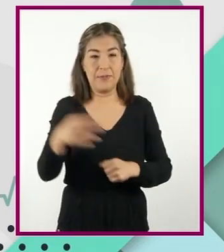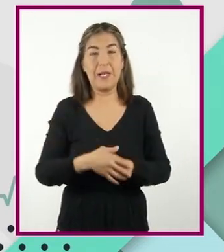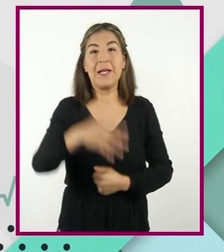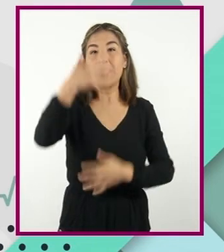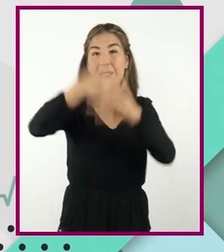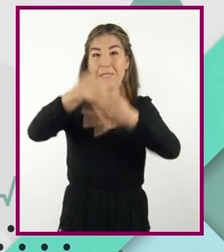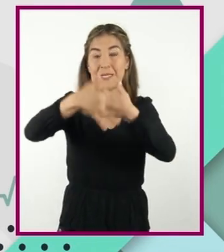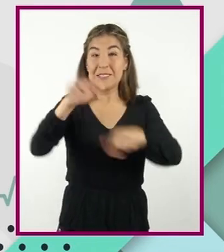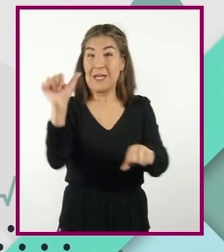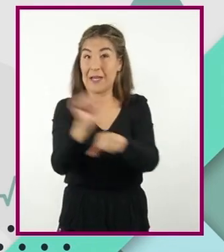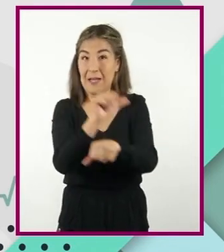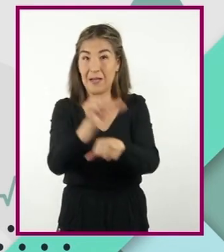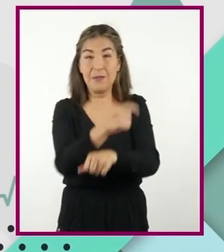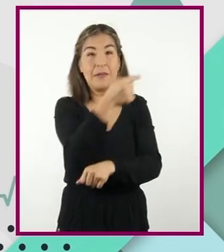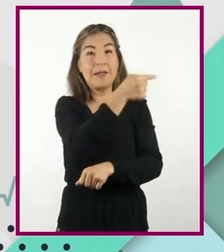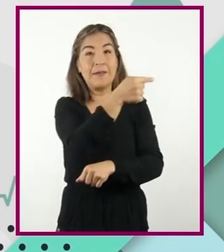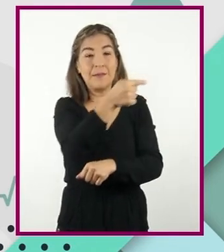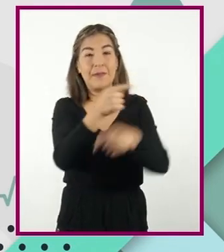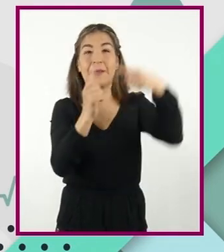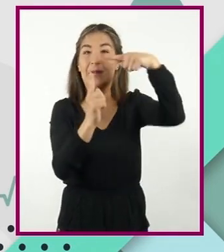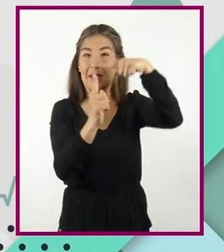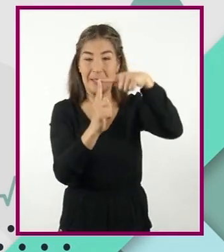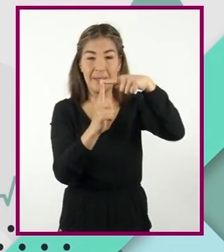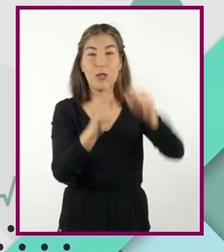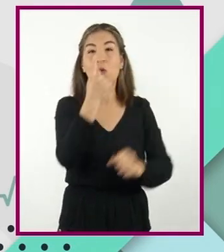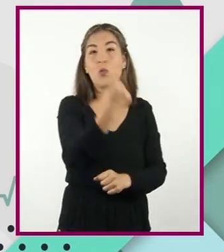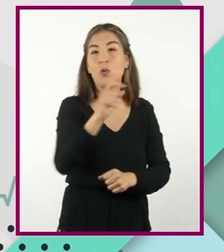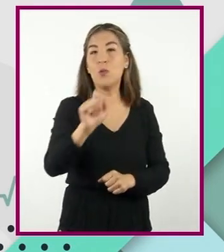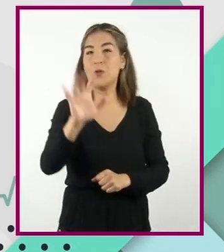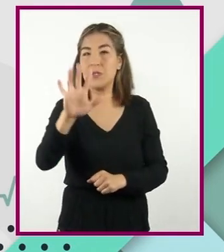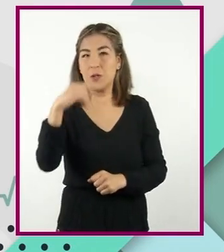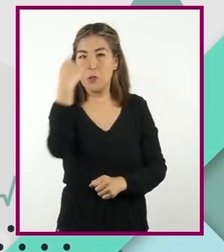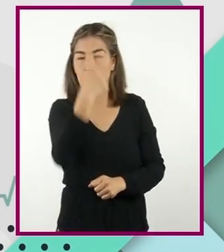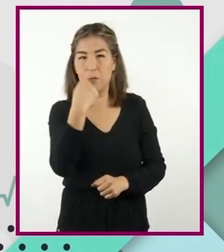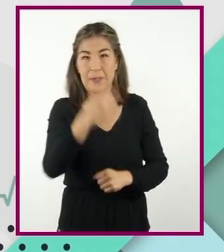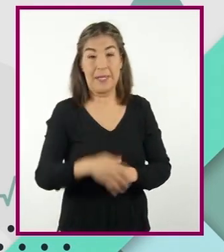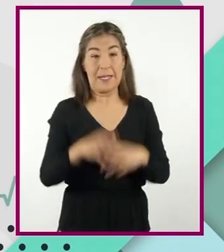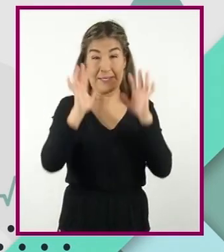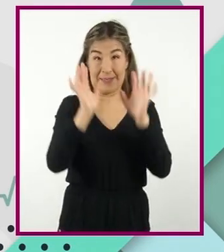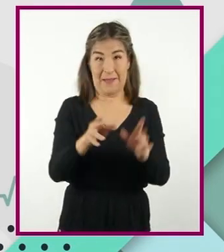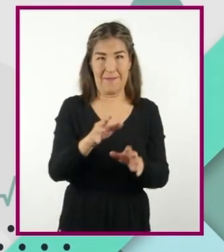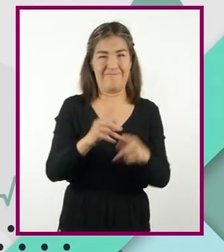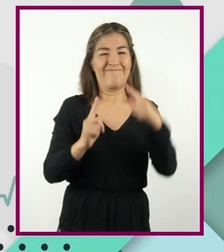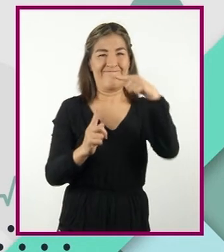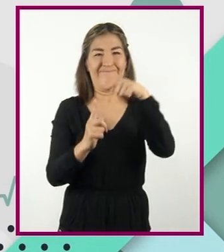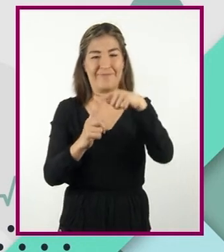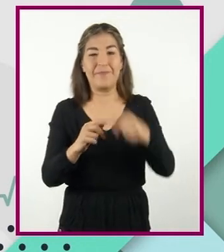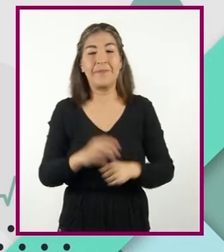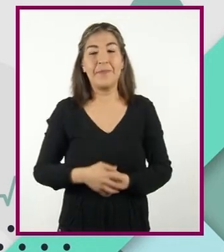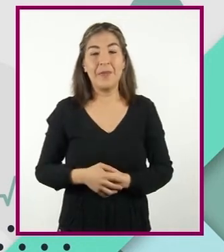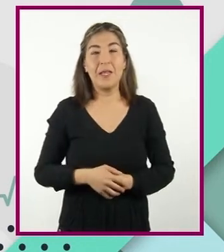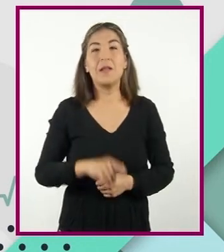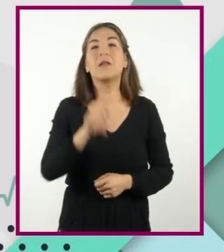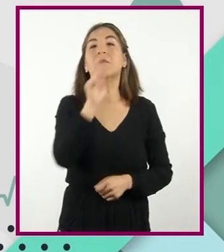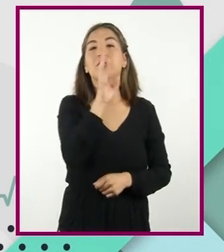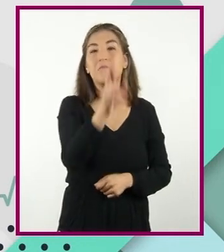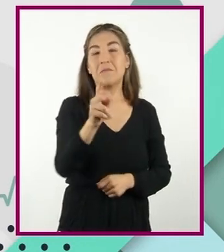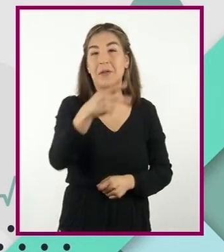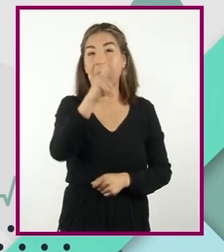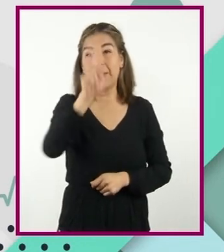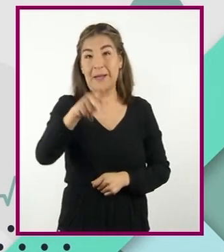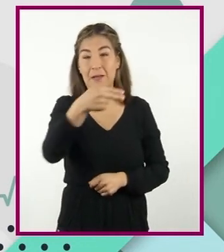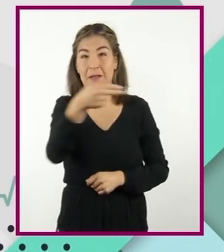15 automóviles entre 1.5 horas. Llevando a cabo la división, obtenemos que K es igual a